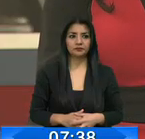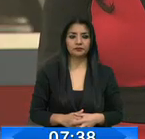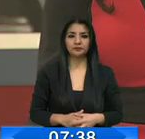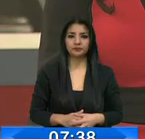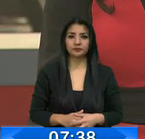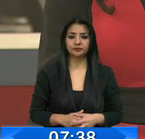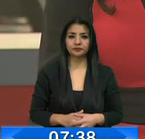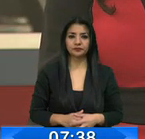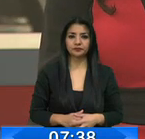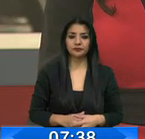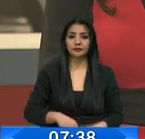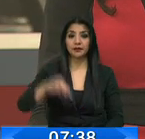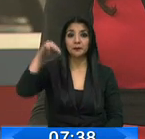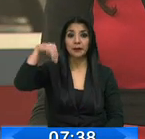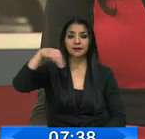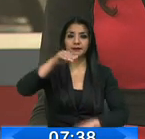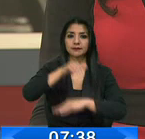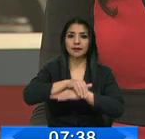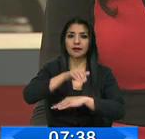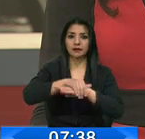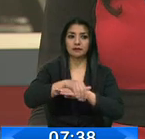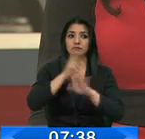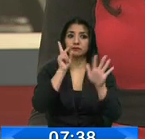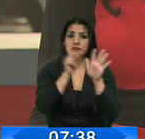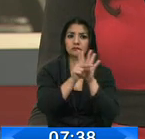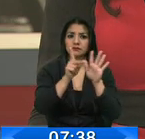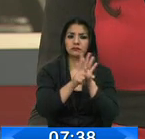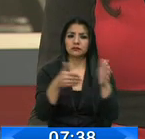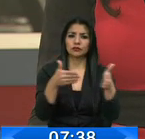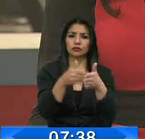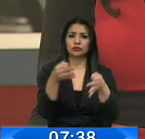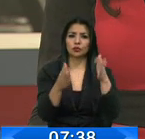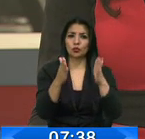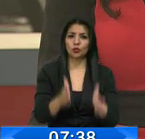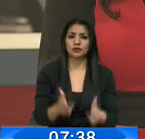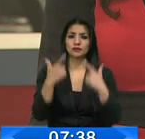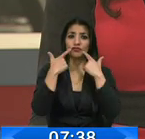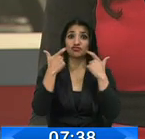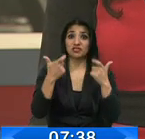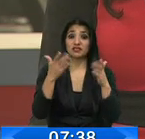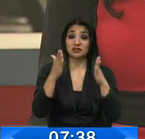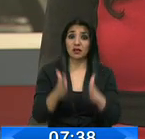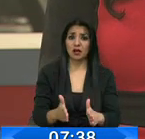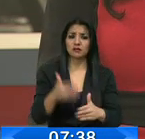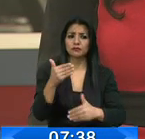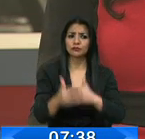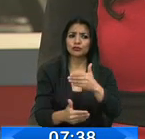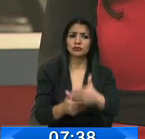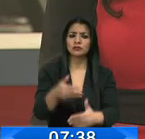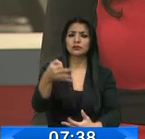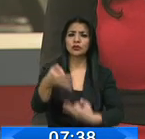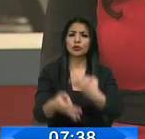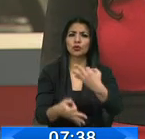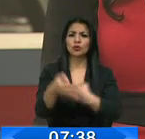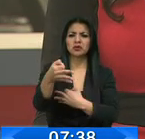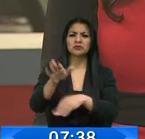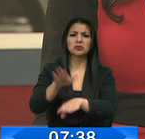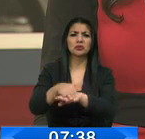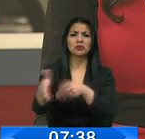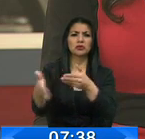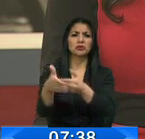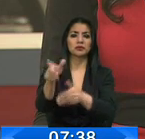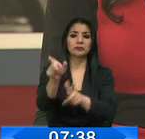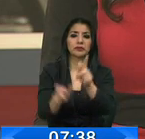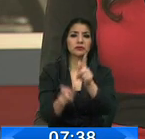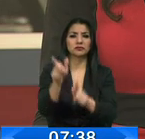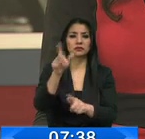Y la tarde de este martes se presentaron varias denuncias en contra de jueces y fiscales que habían impulsado procesos judiciales a personas que afirman